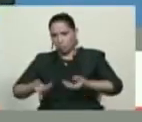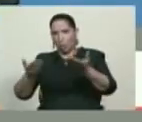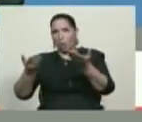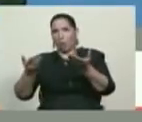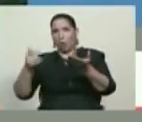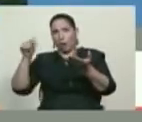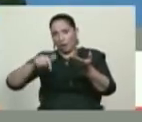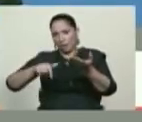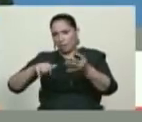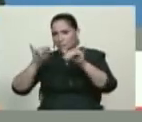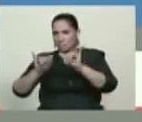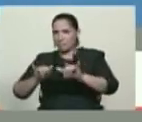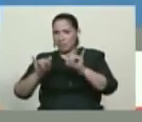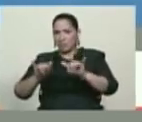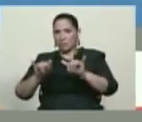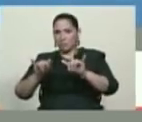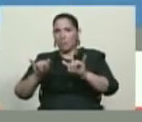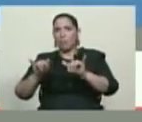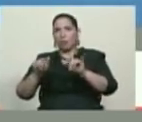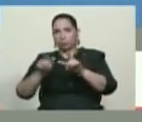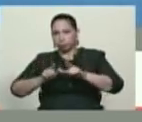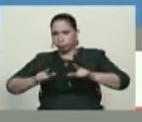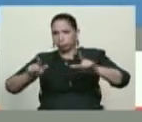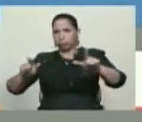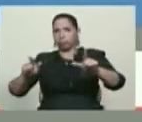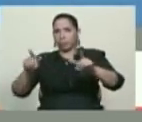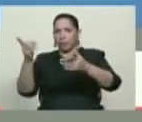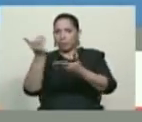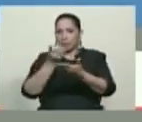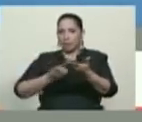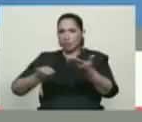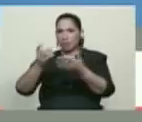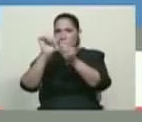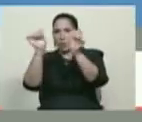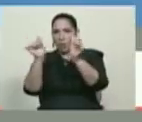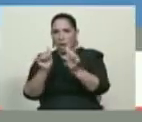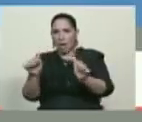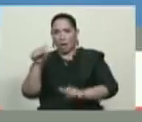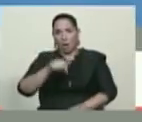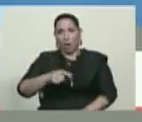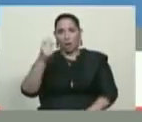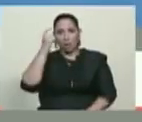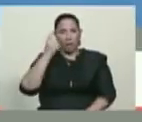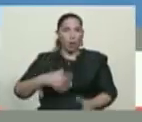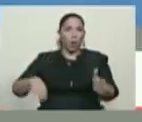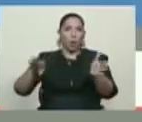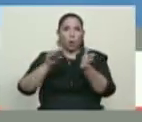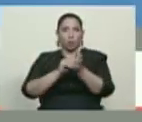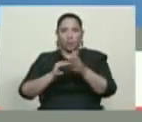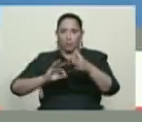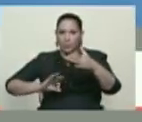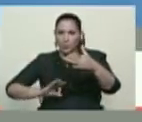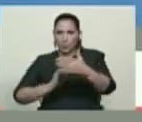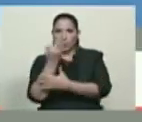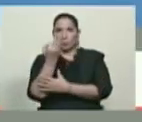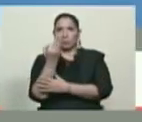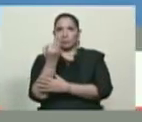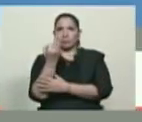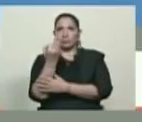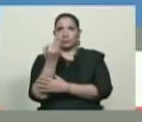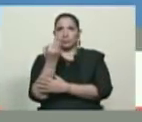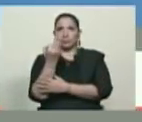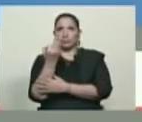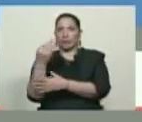esta sede, con sus diseños, con su arte. Hoy en día, de nuevo, hay un resurgimiento del fascismo